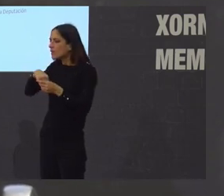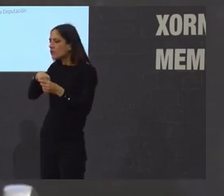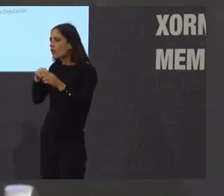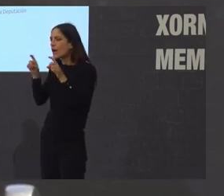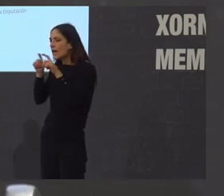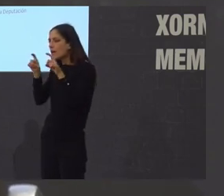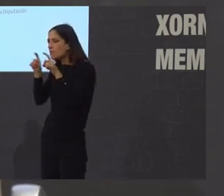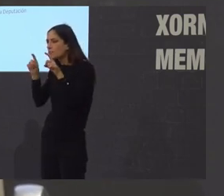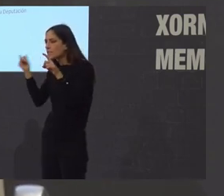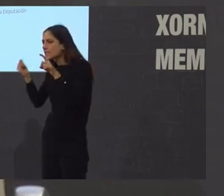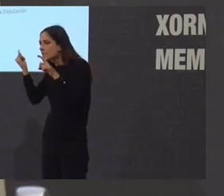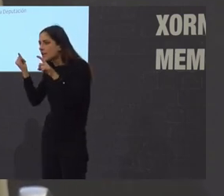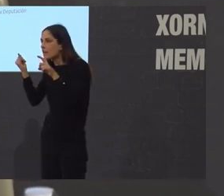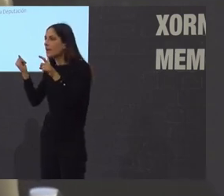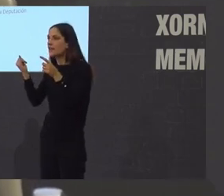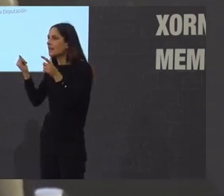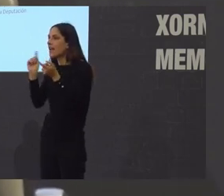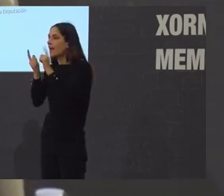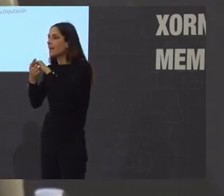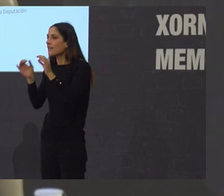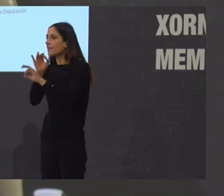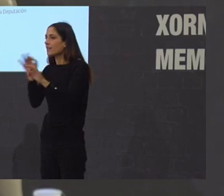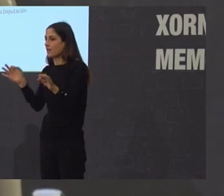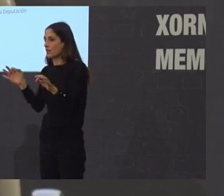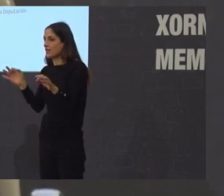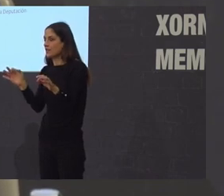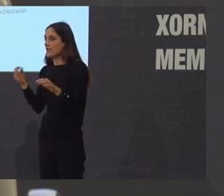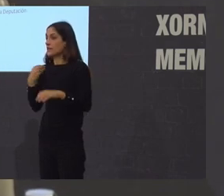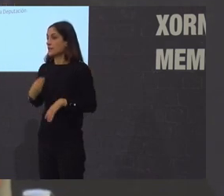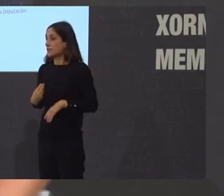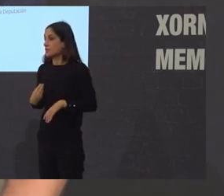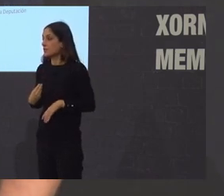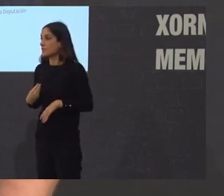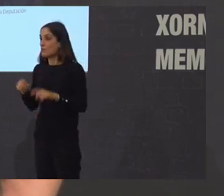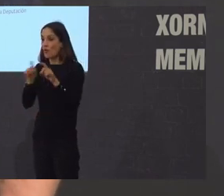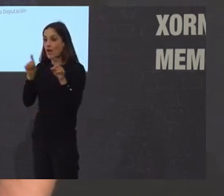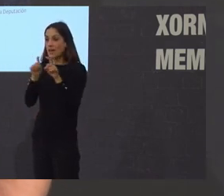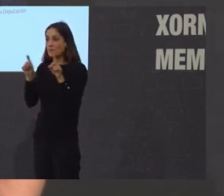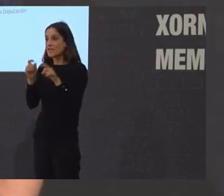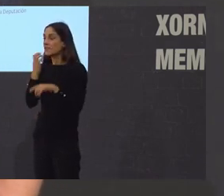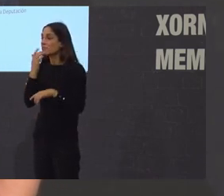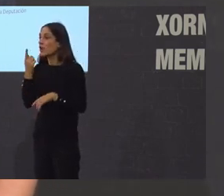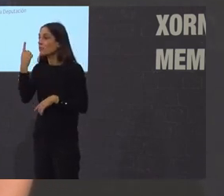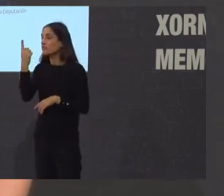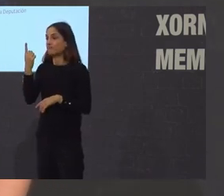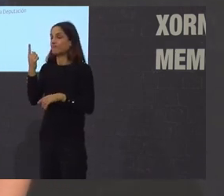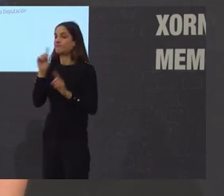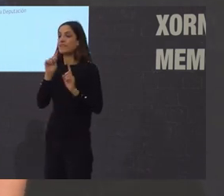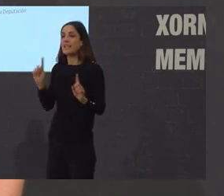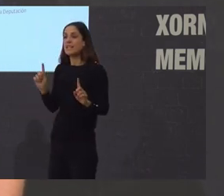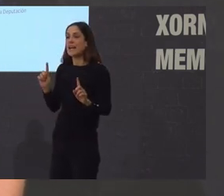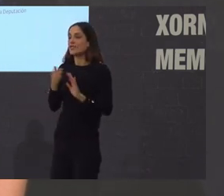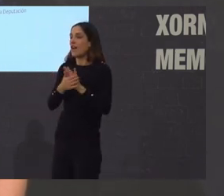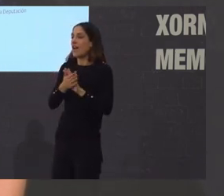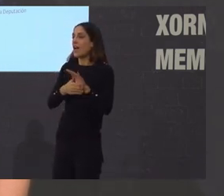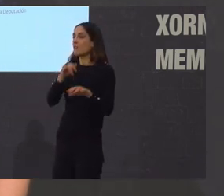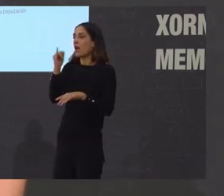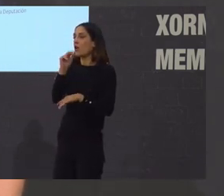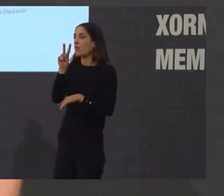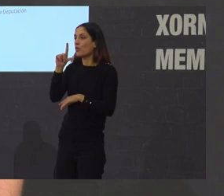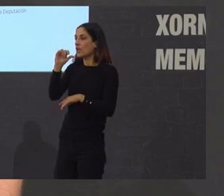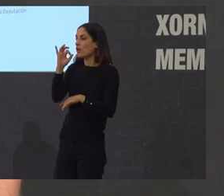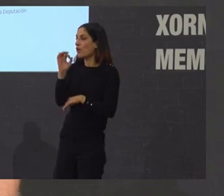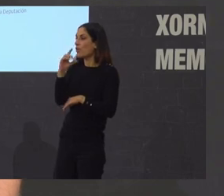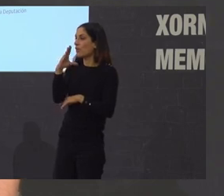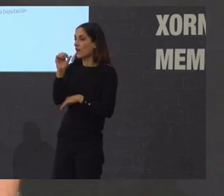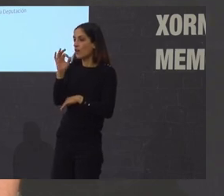empresarial. Las mismas empresas que había, de hecho, el caso que contaba Julio Feo del Oriol Urquijo, que era un falangista que